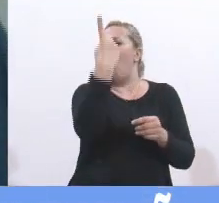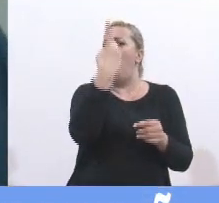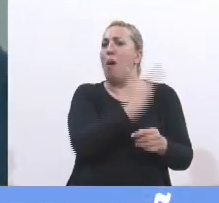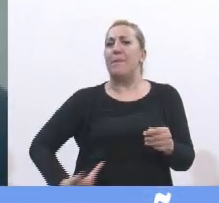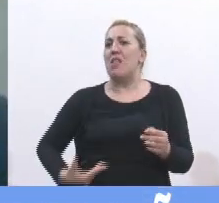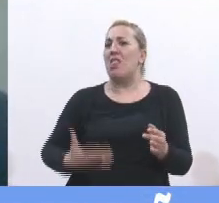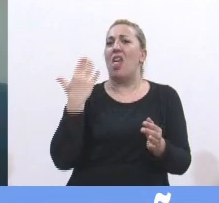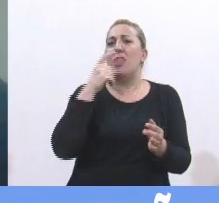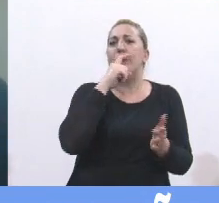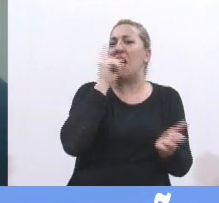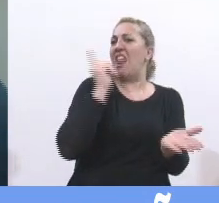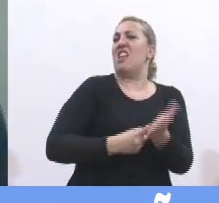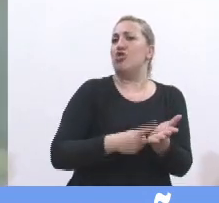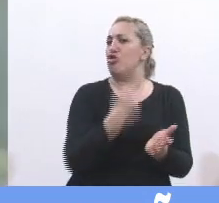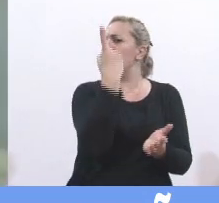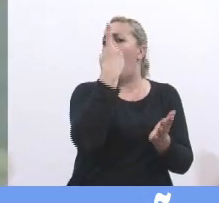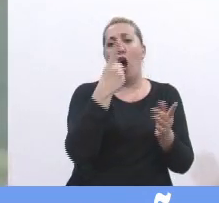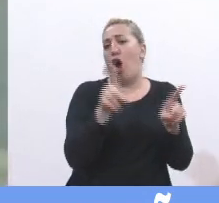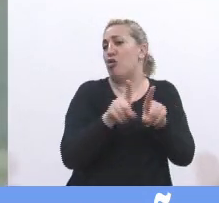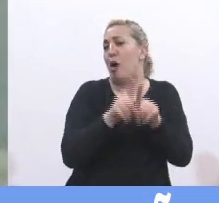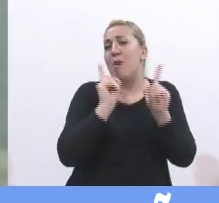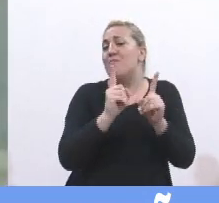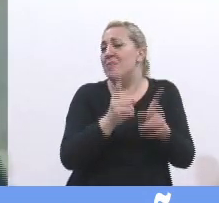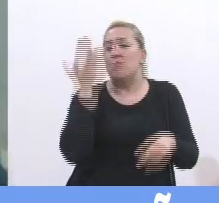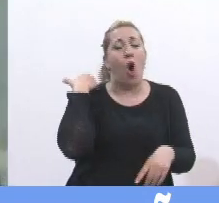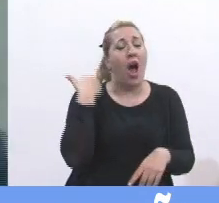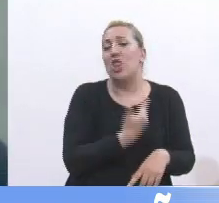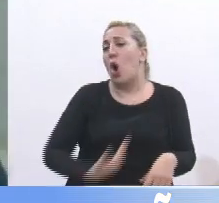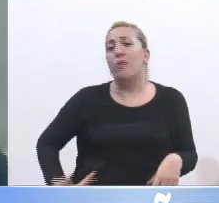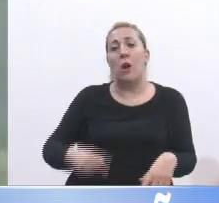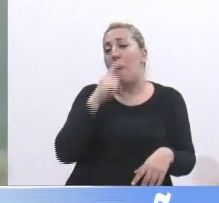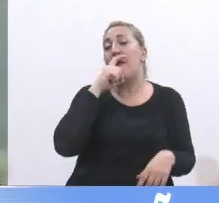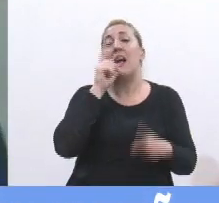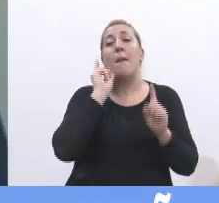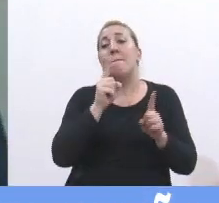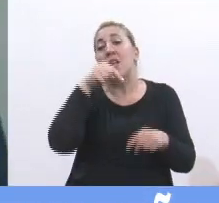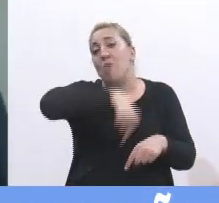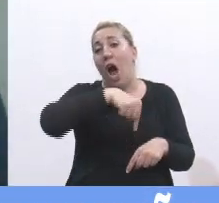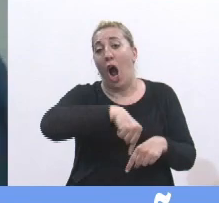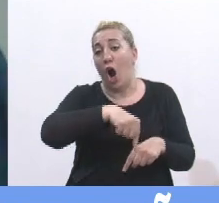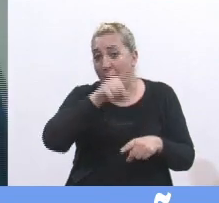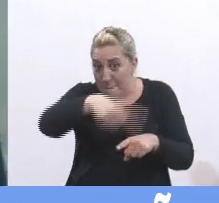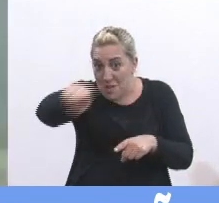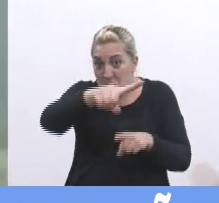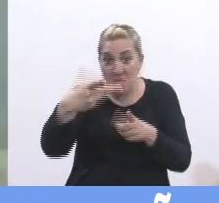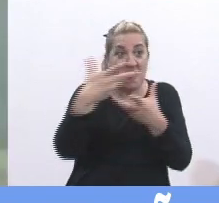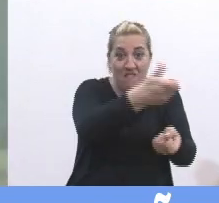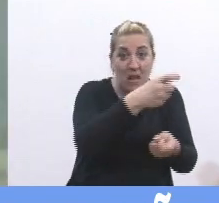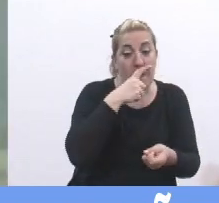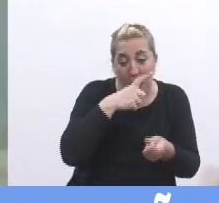como tantas otras que tomó el gobierno de Mauricio Macri. Ese gobierno que ellos hoy representan y defienden, y me parece